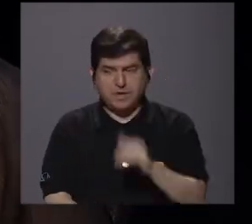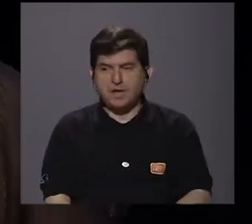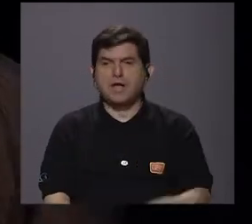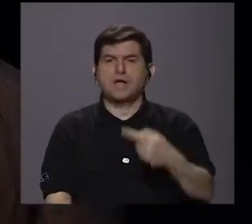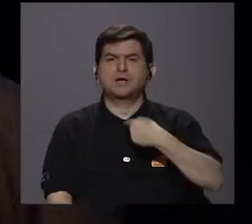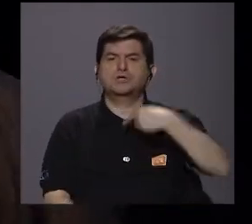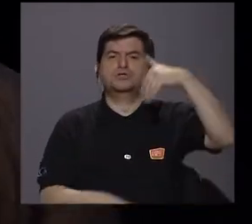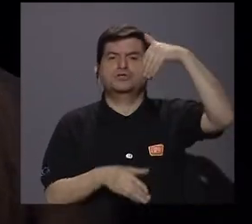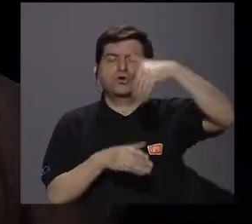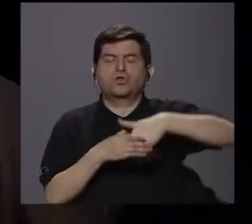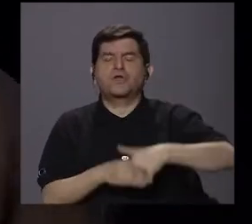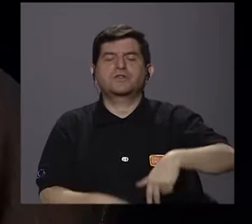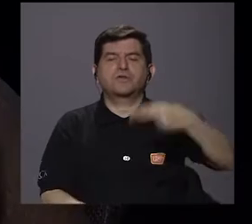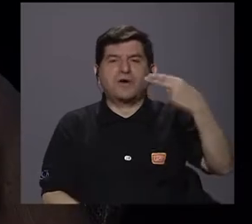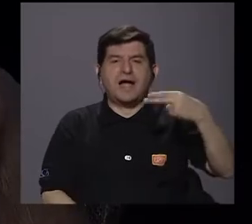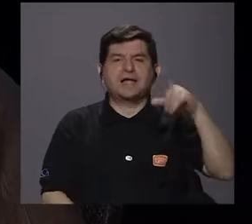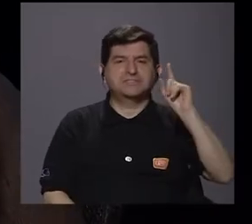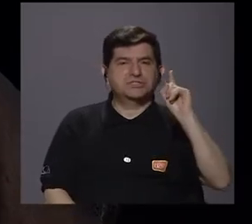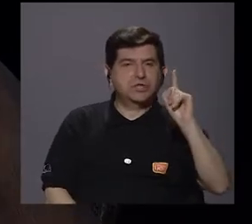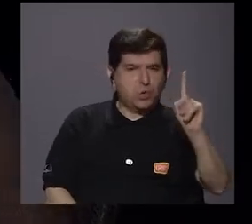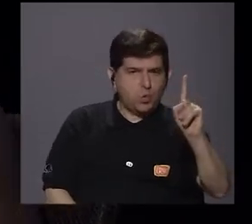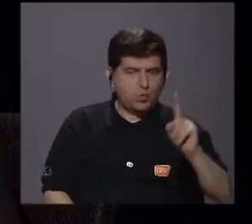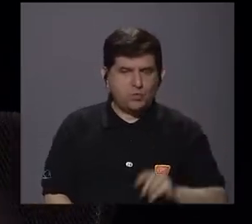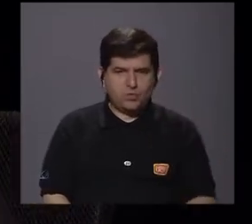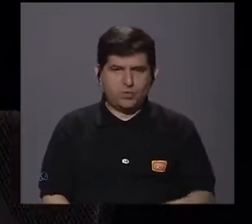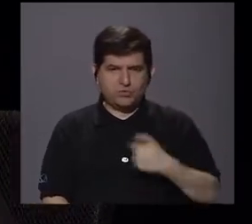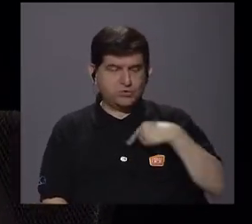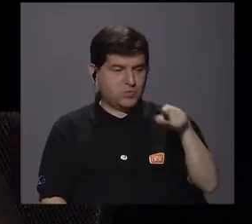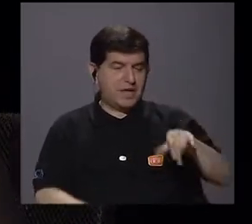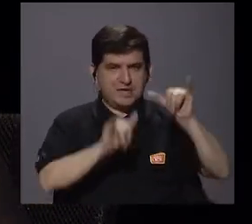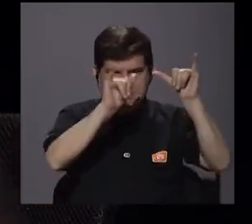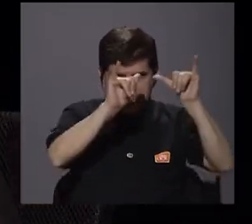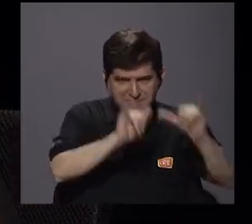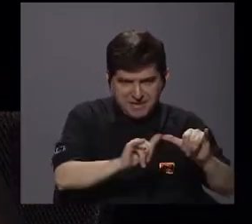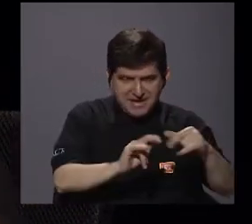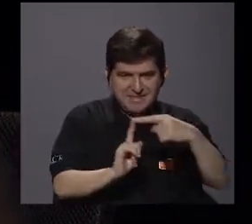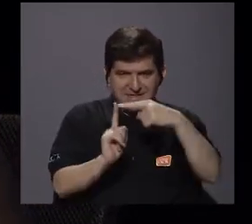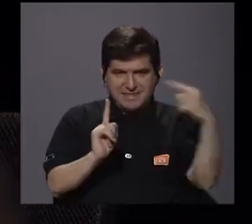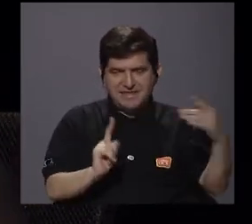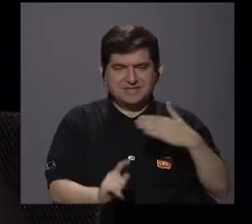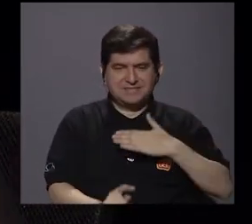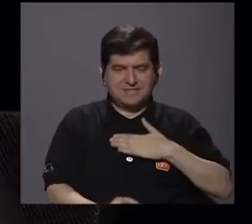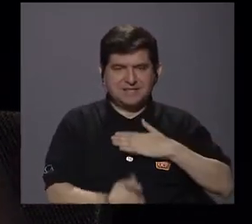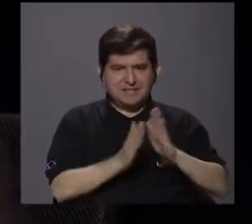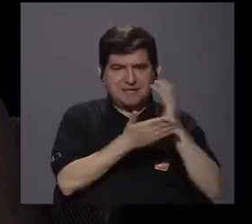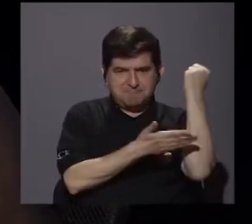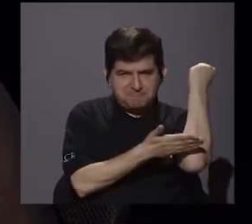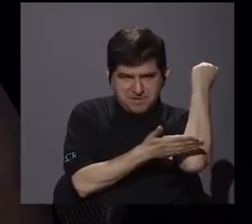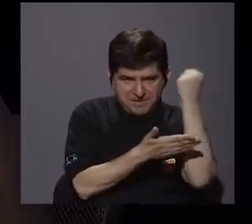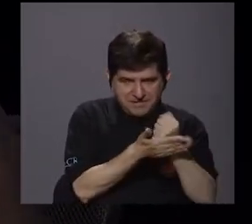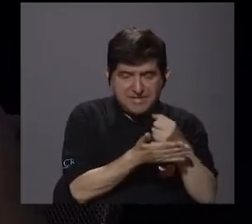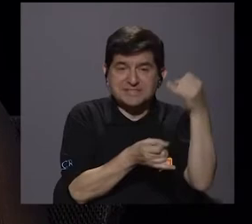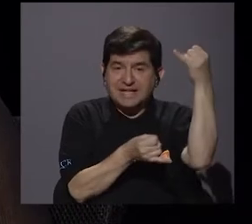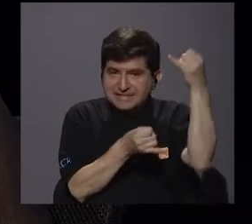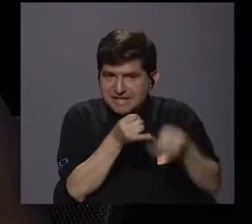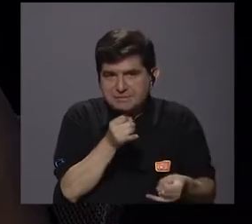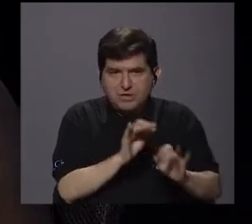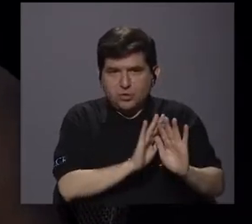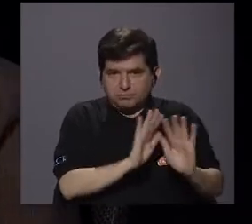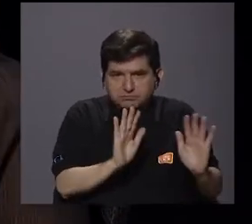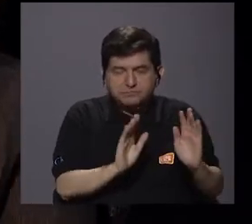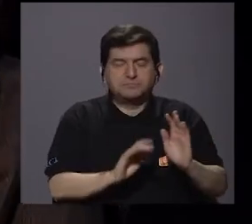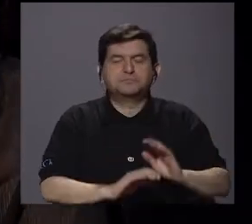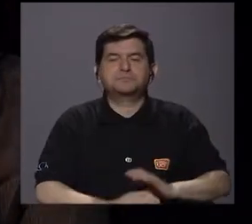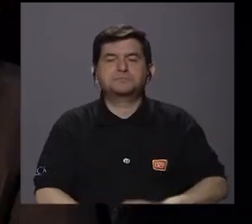estoy dentro de H1, donde permanecí desde que mi visa se venció. Se venció.